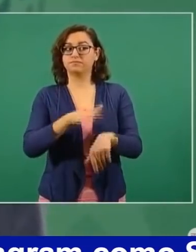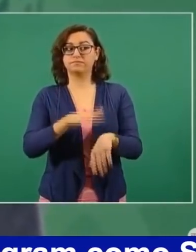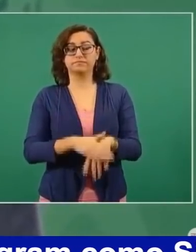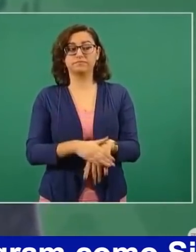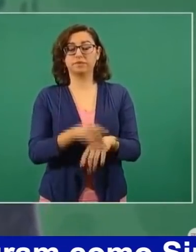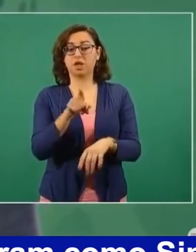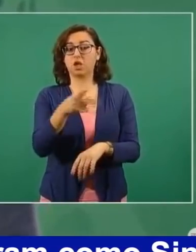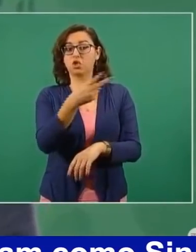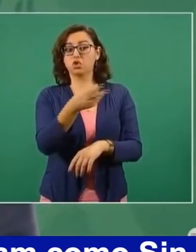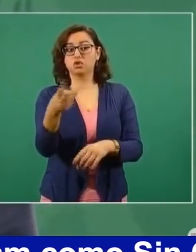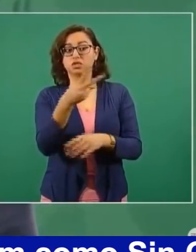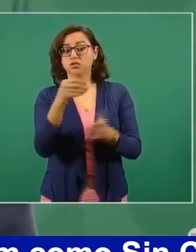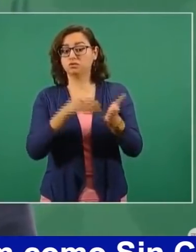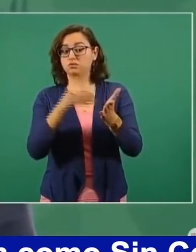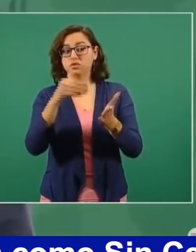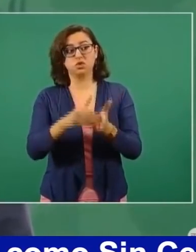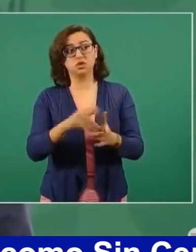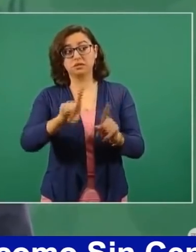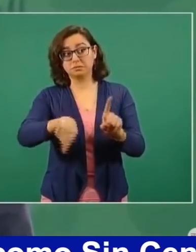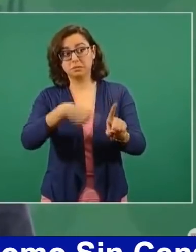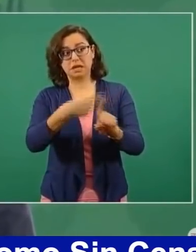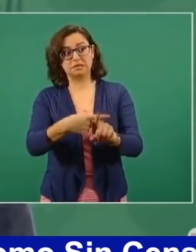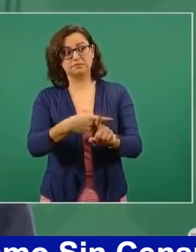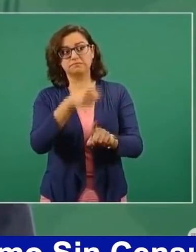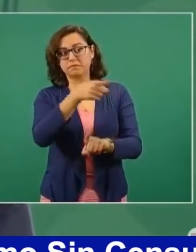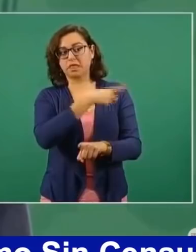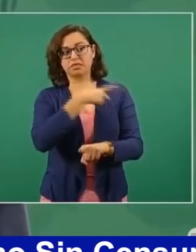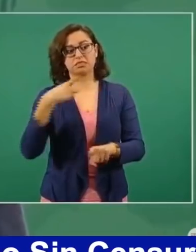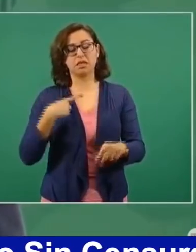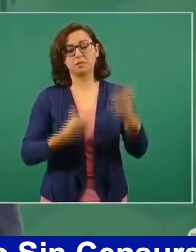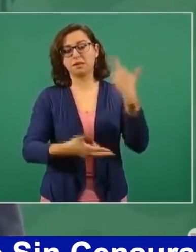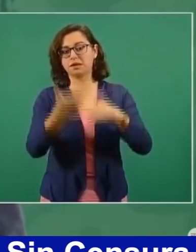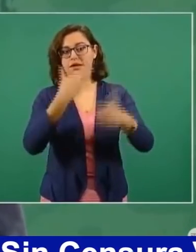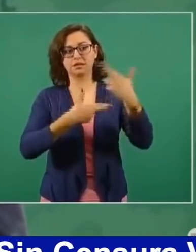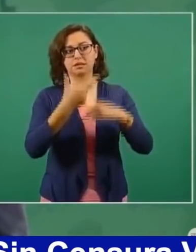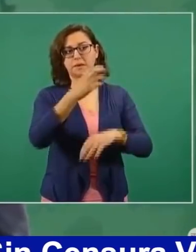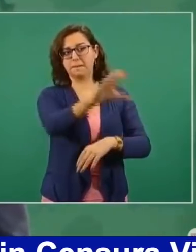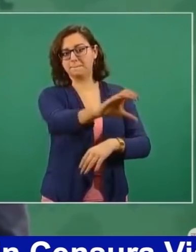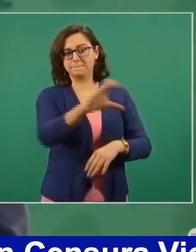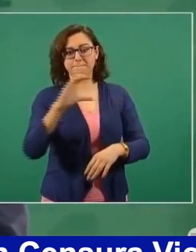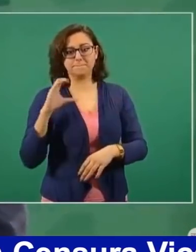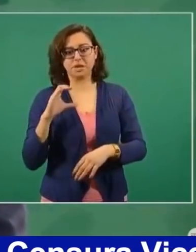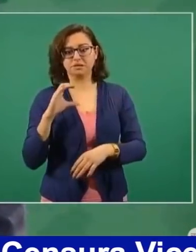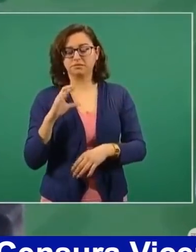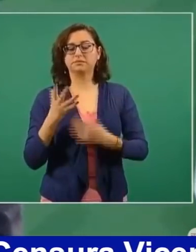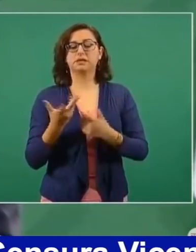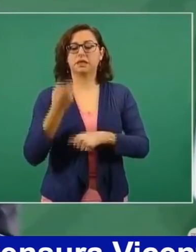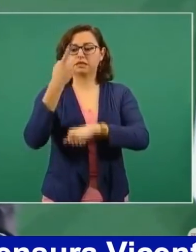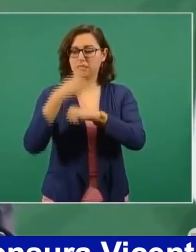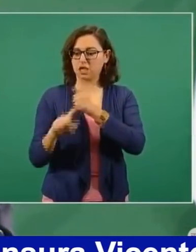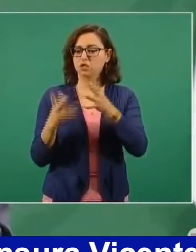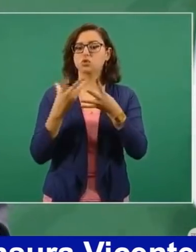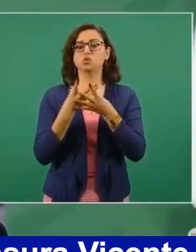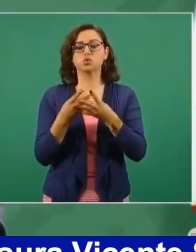la reparación del daño, que eso nos importa mucho.